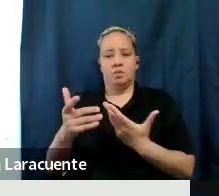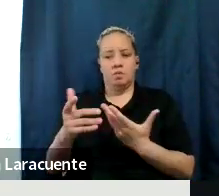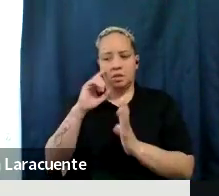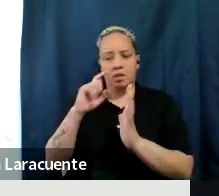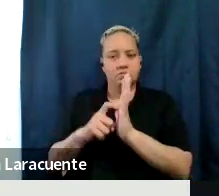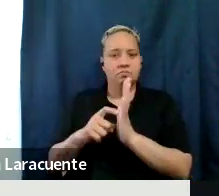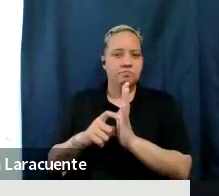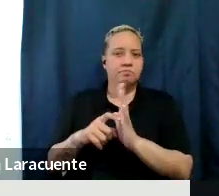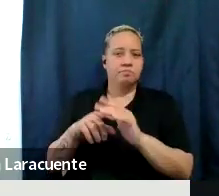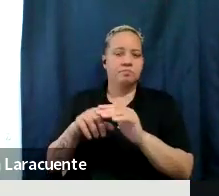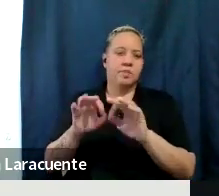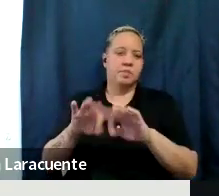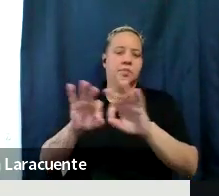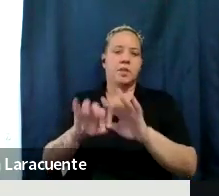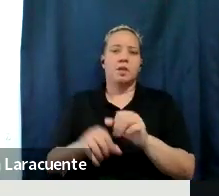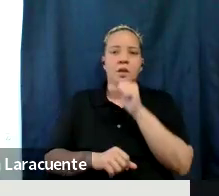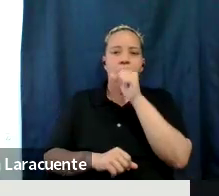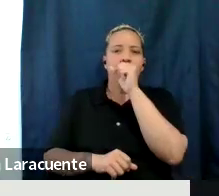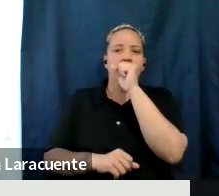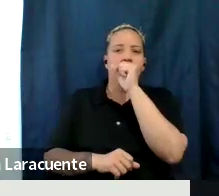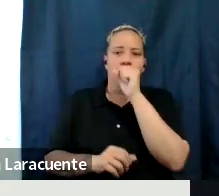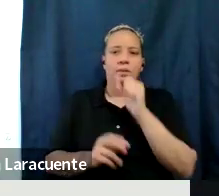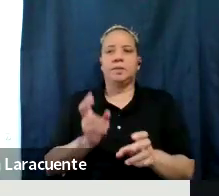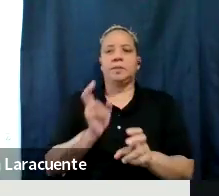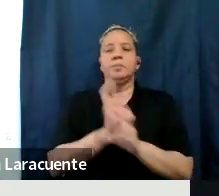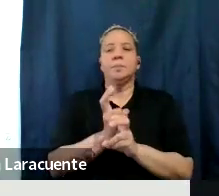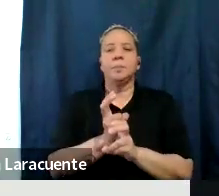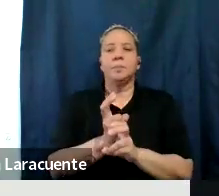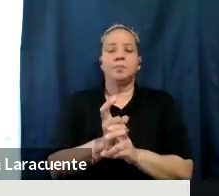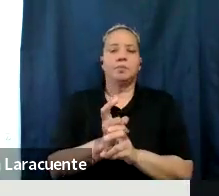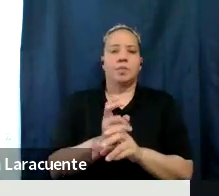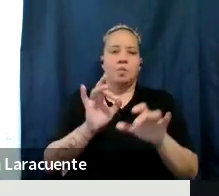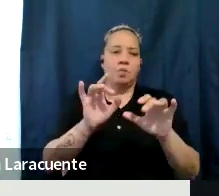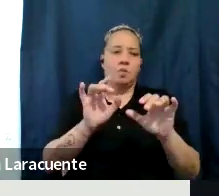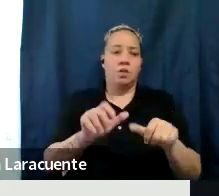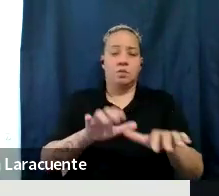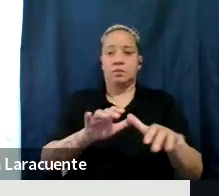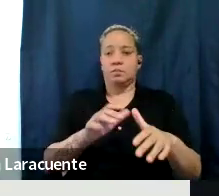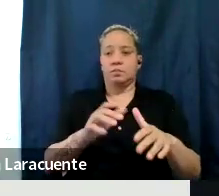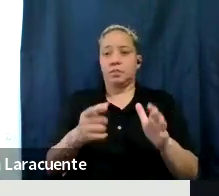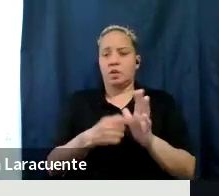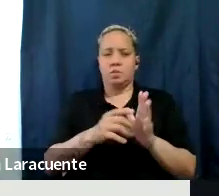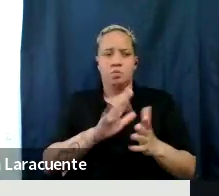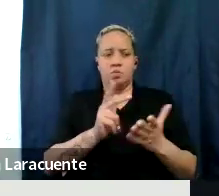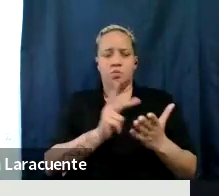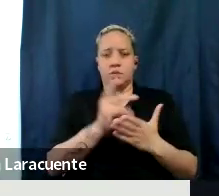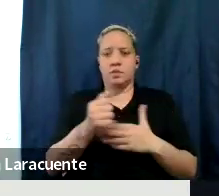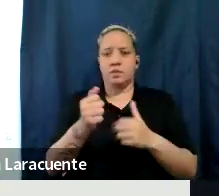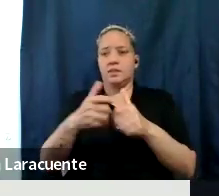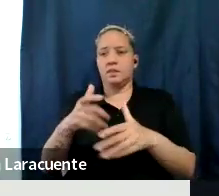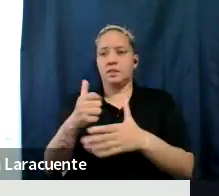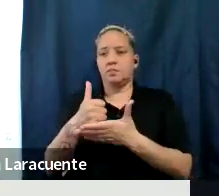reconocérselo, ¿no? O sea, difícilmente Juan Ramón Jiménez hubiera podido llevar a cabo algunos de sus proyectos sin la